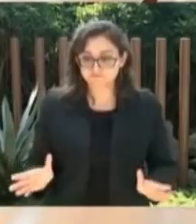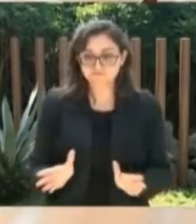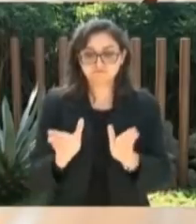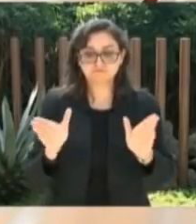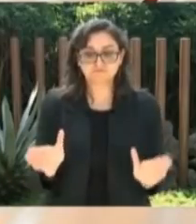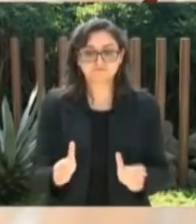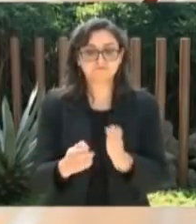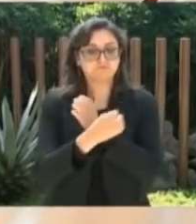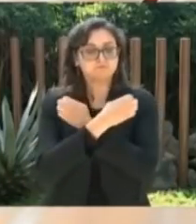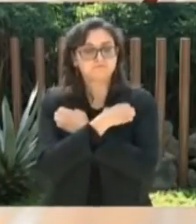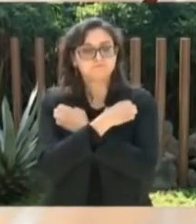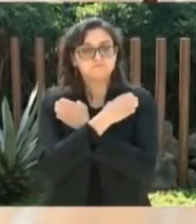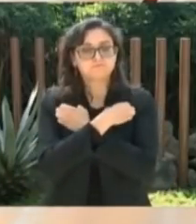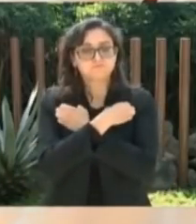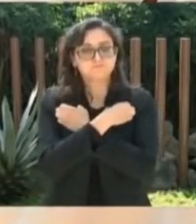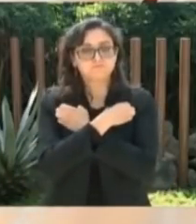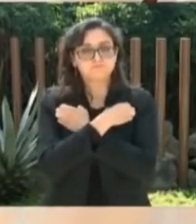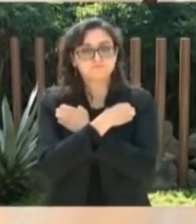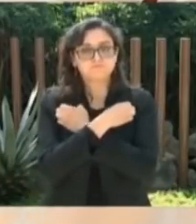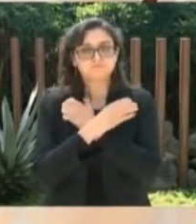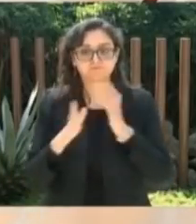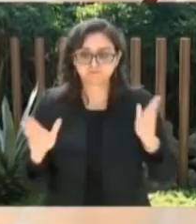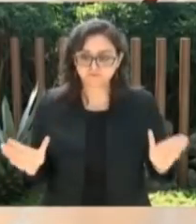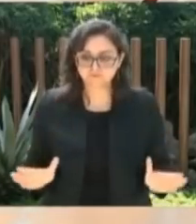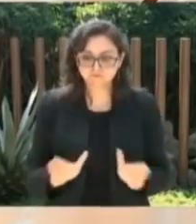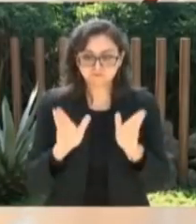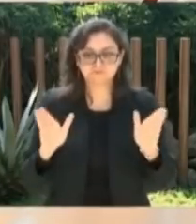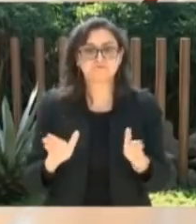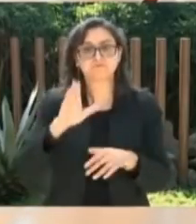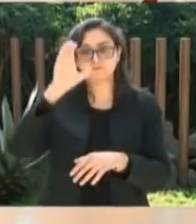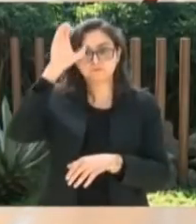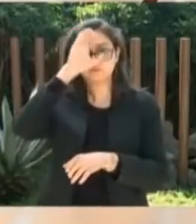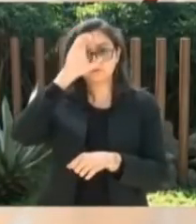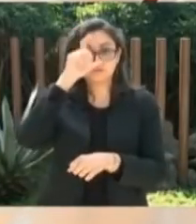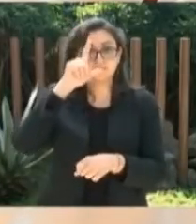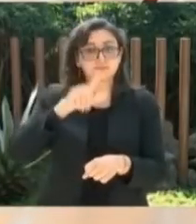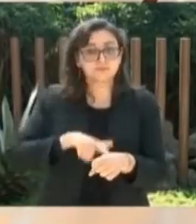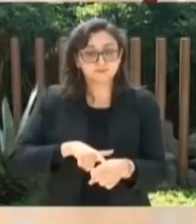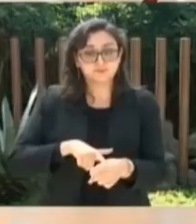educación, a la cultura,